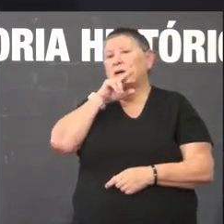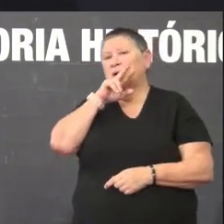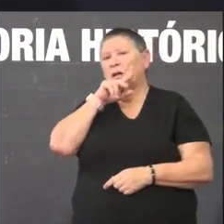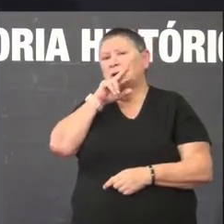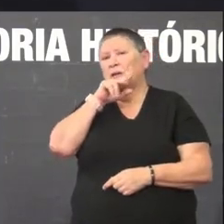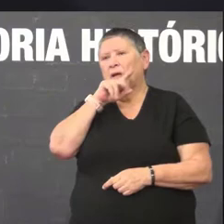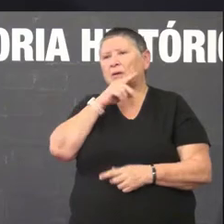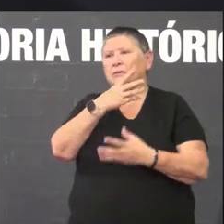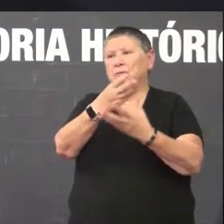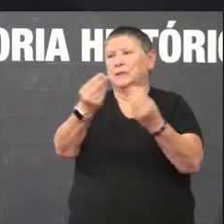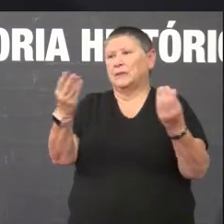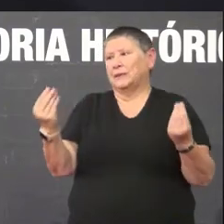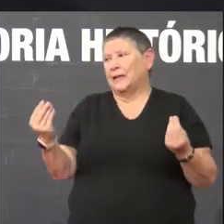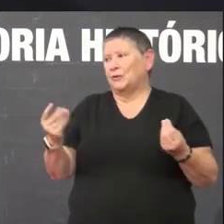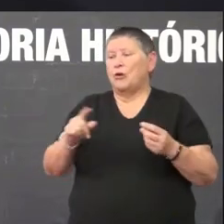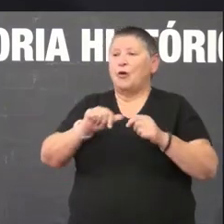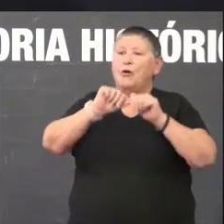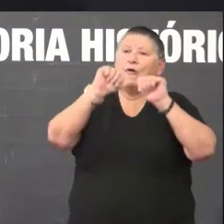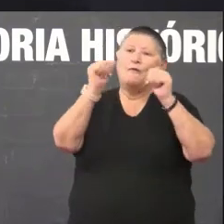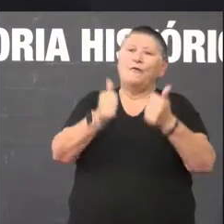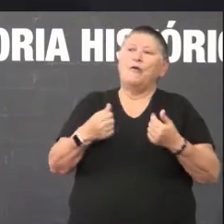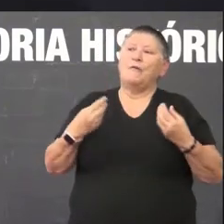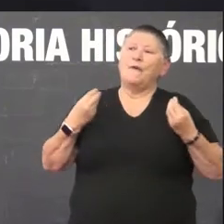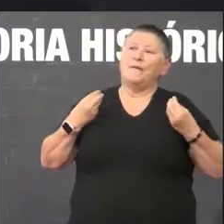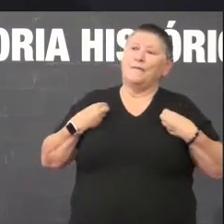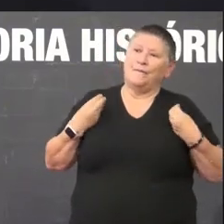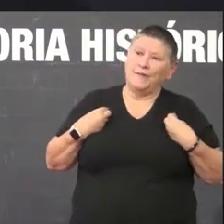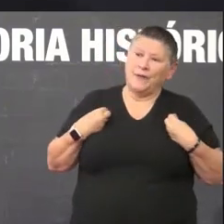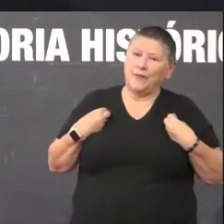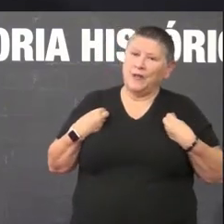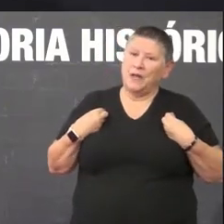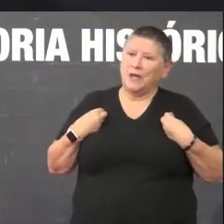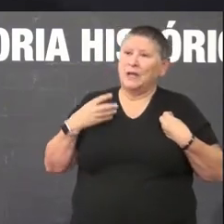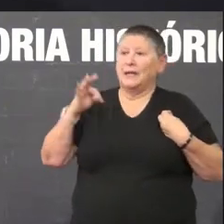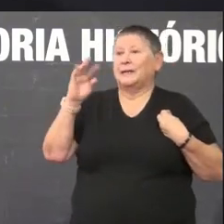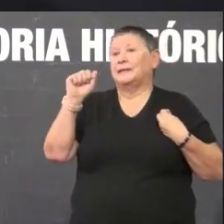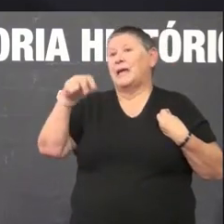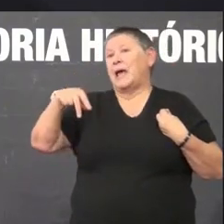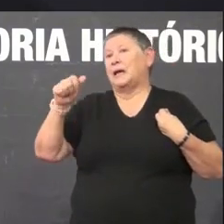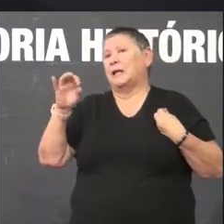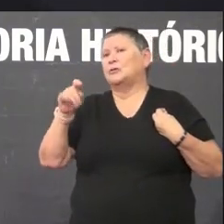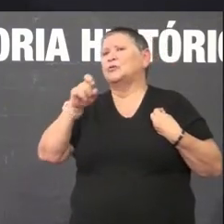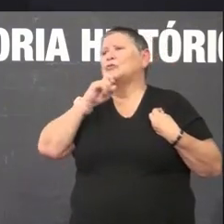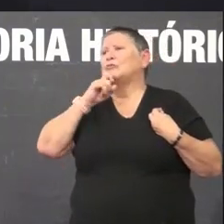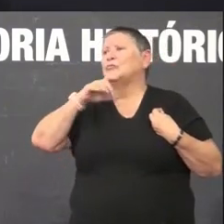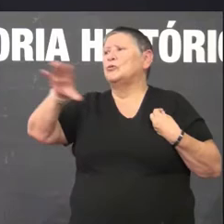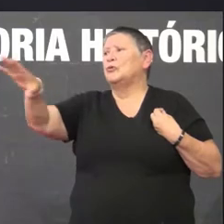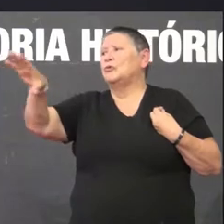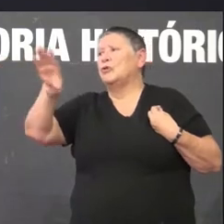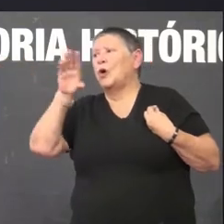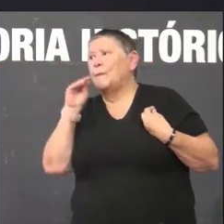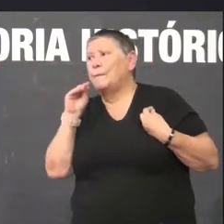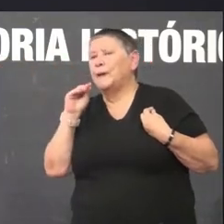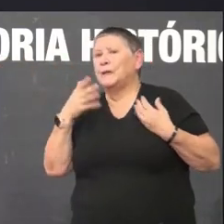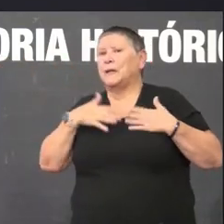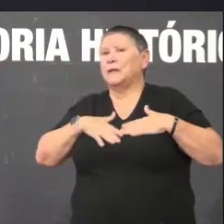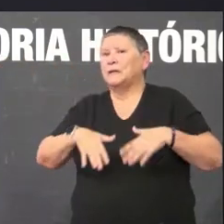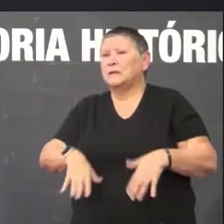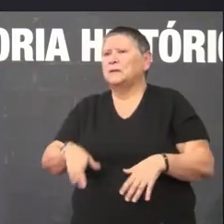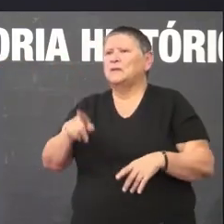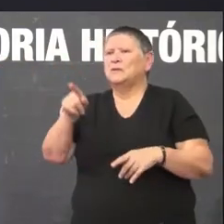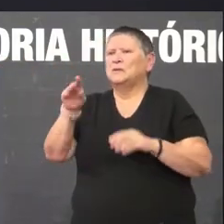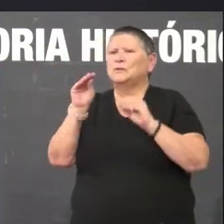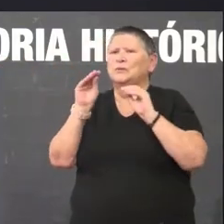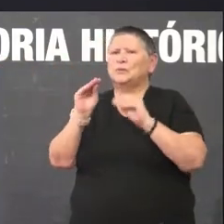tánatos, a forma de vivir e o tánatos, como asimilar, como comprender como é o fenómeno